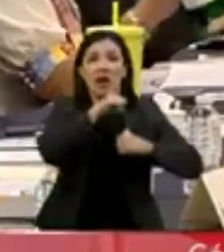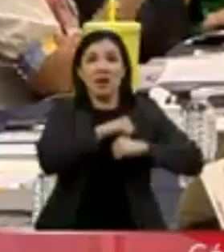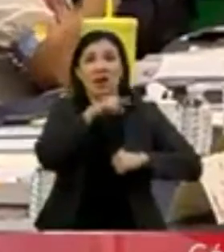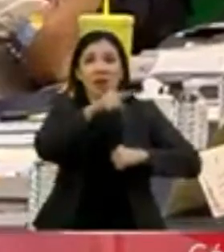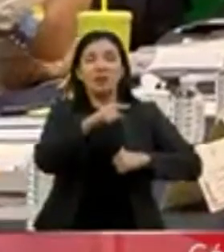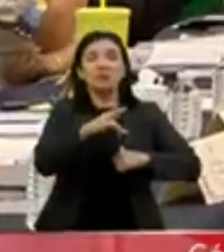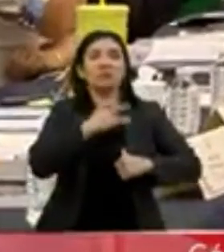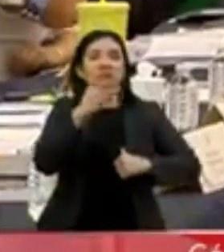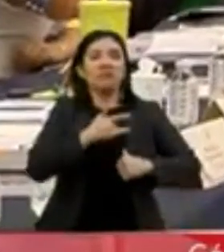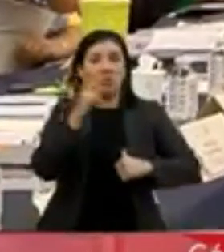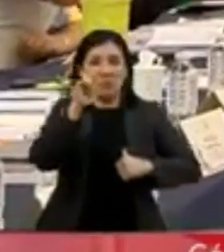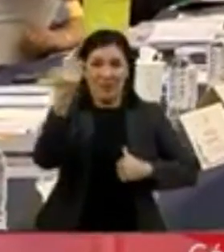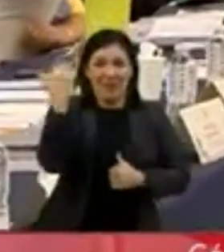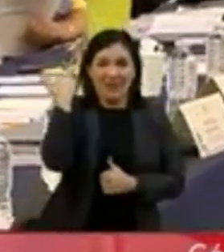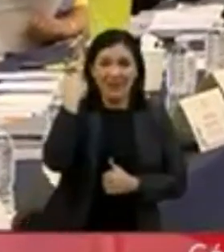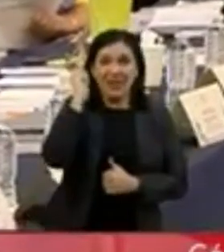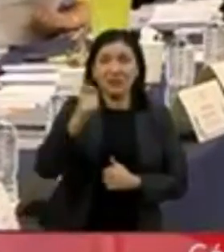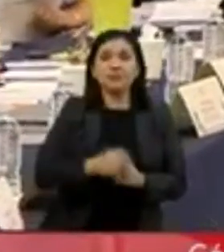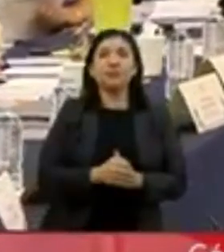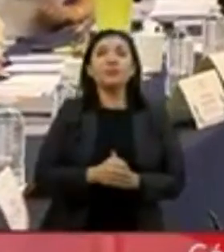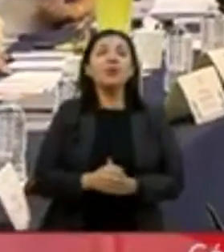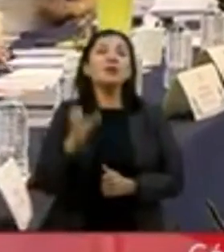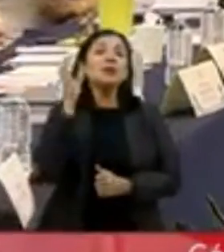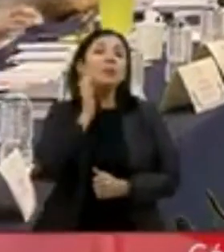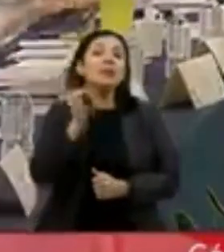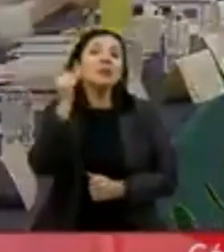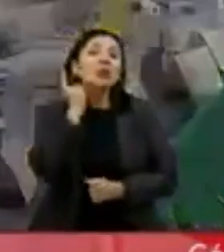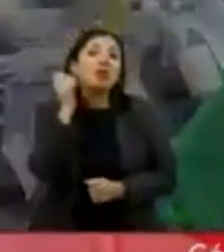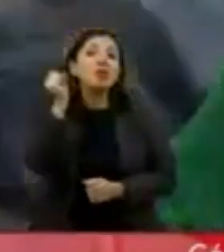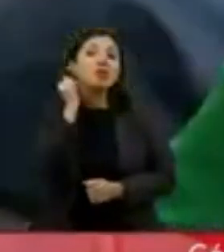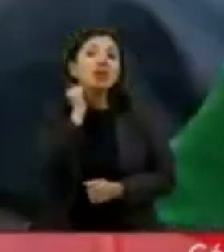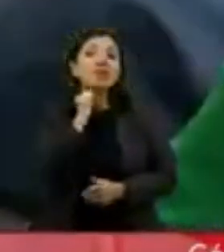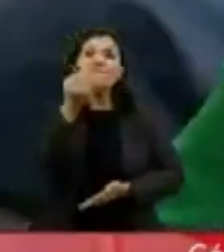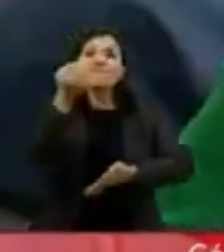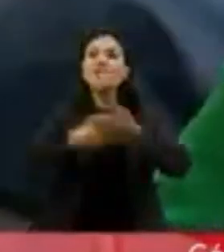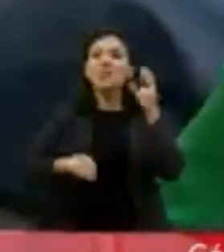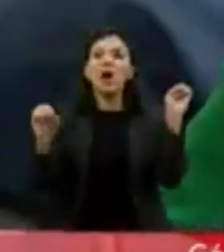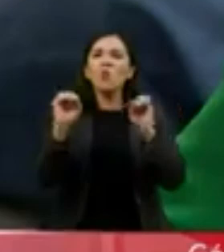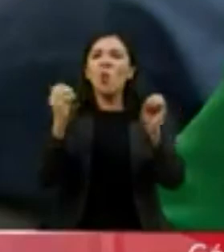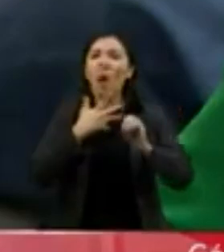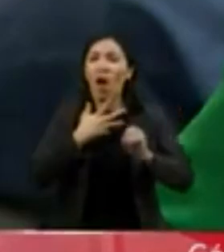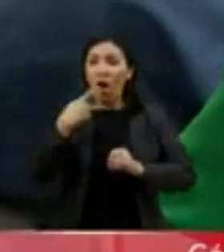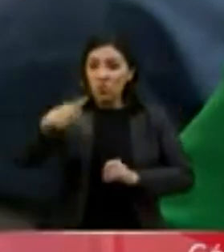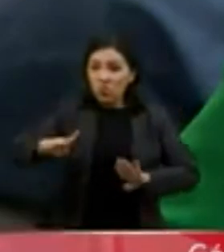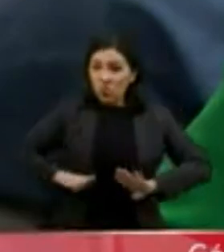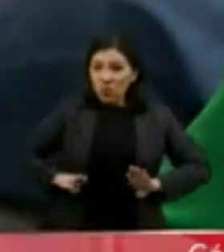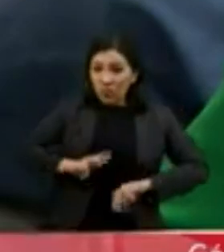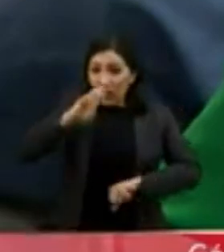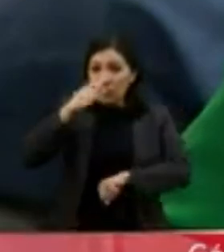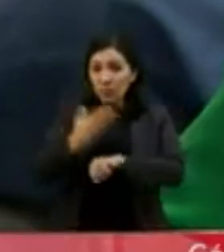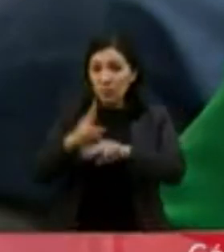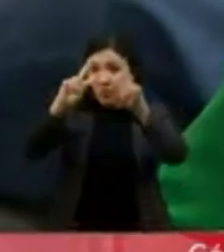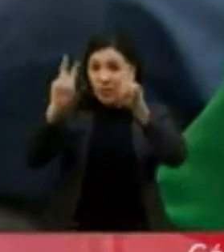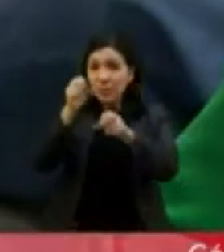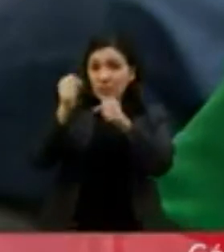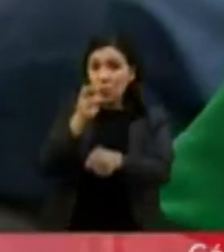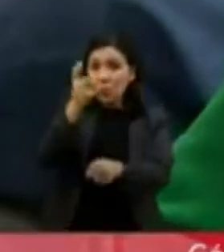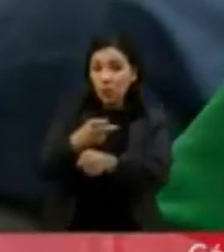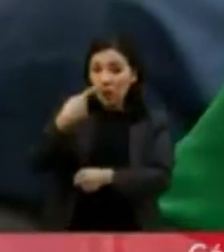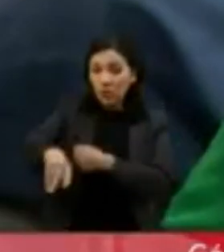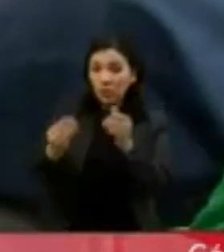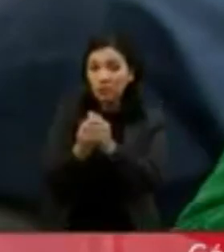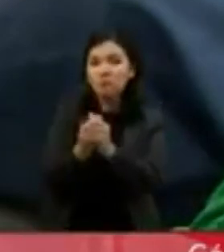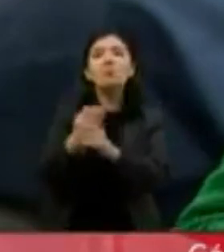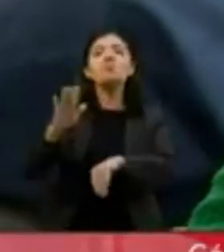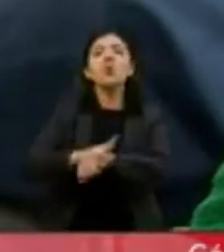considero en su momento que el Congreso de La Unión no contaba con las atribuciones que regulara la materia de seguridad interior por